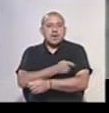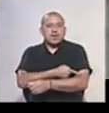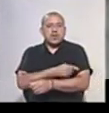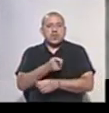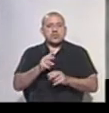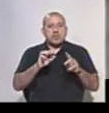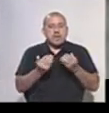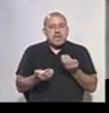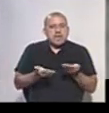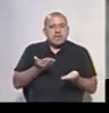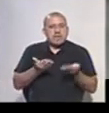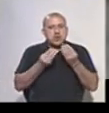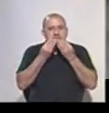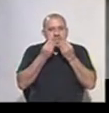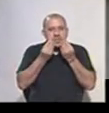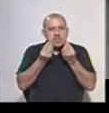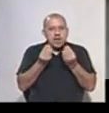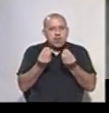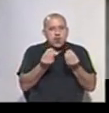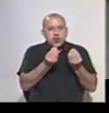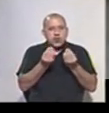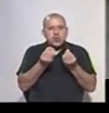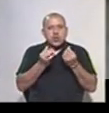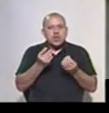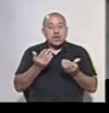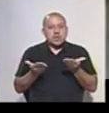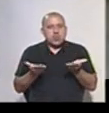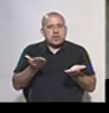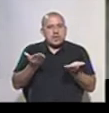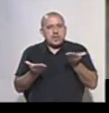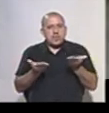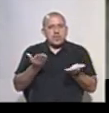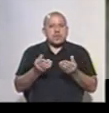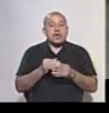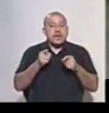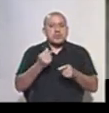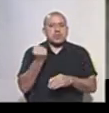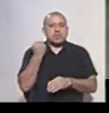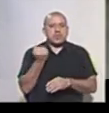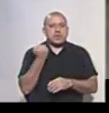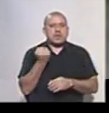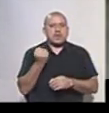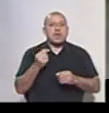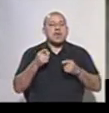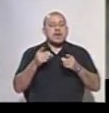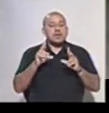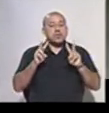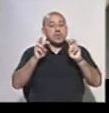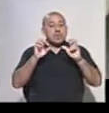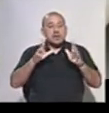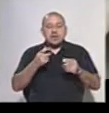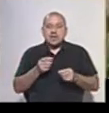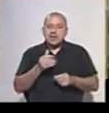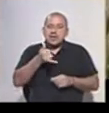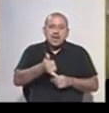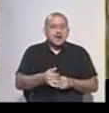¿no? Encontrar cosas distintas y cuando van pasando por el paladar, uno se vaya sorprendiendo. Sí, eso es lo importante, que creo que es un poco la chispa, ¿no? Que haya chispa en el